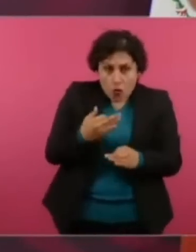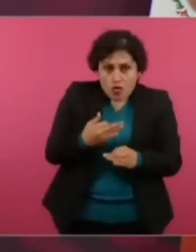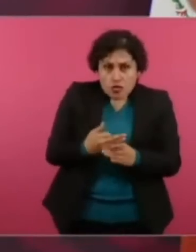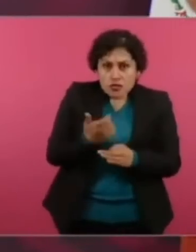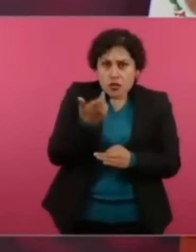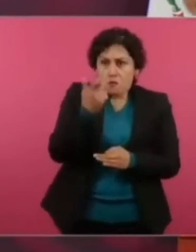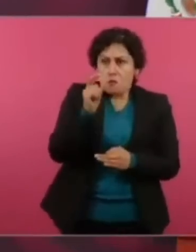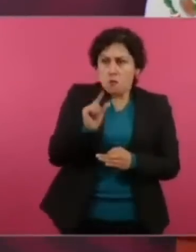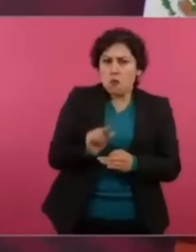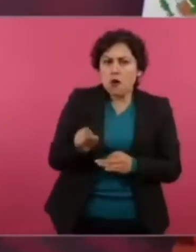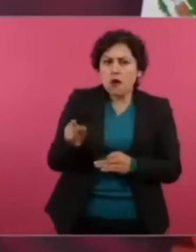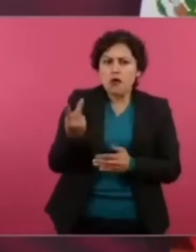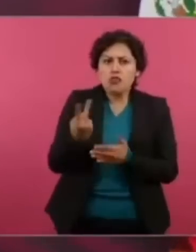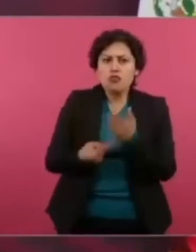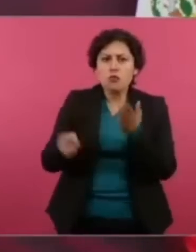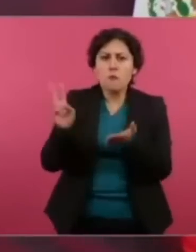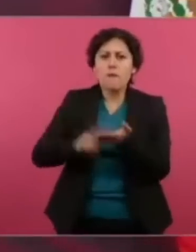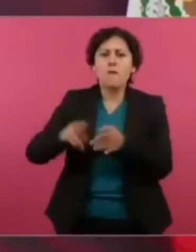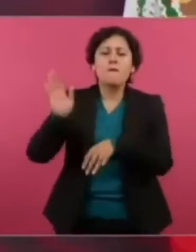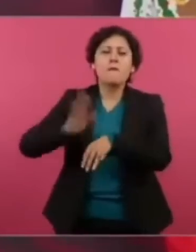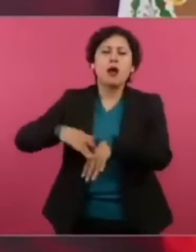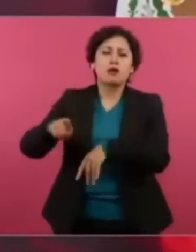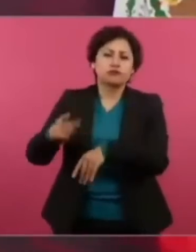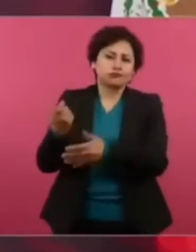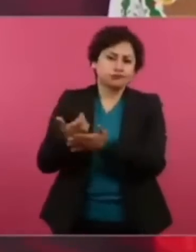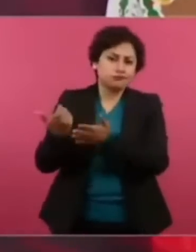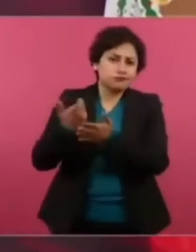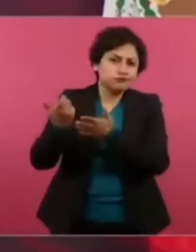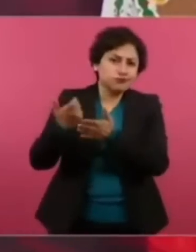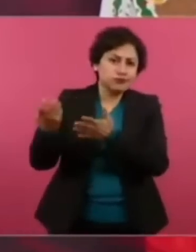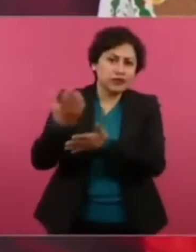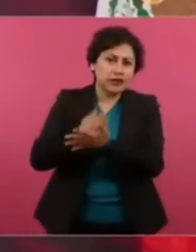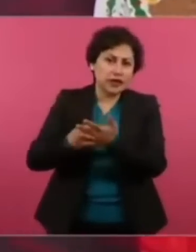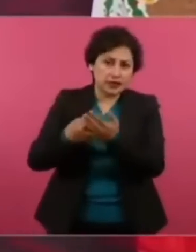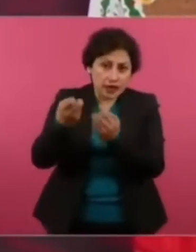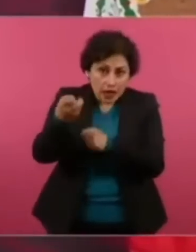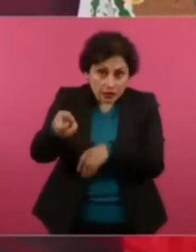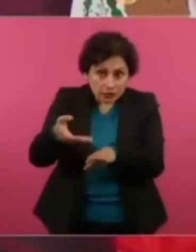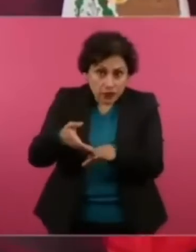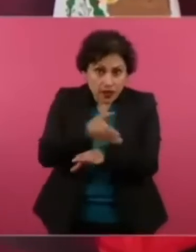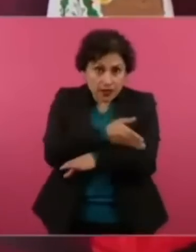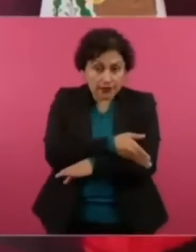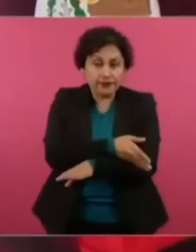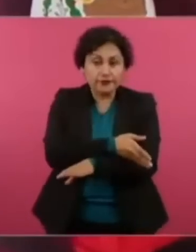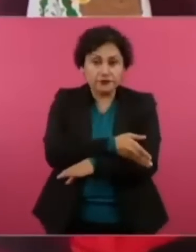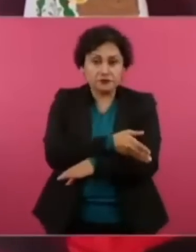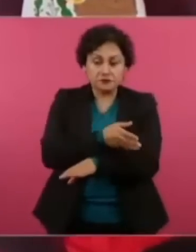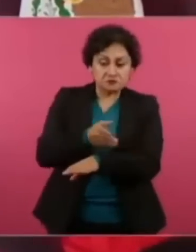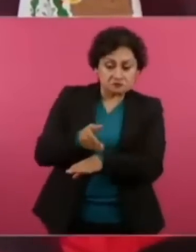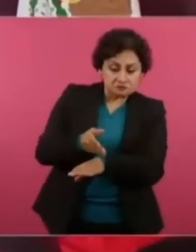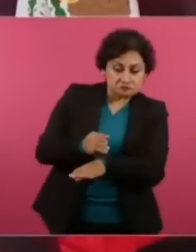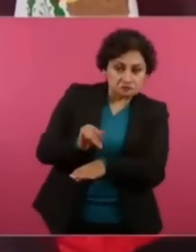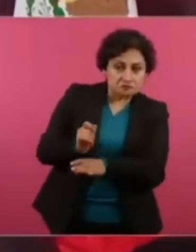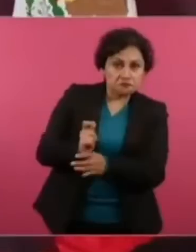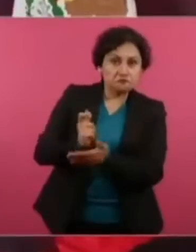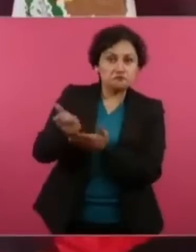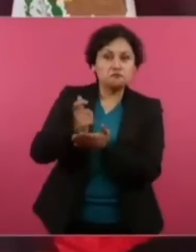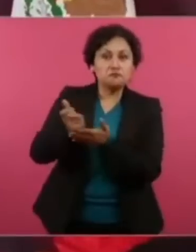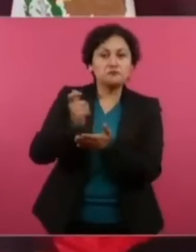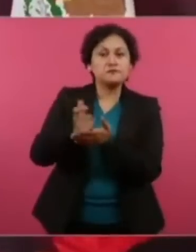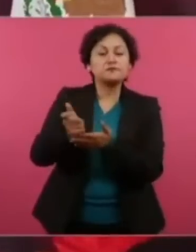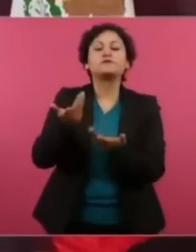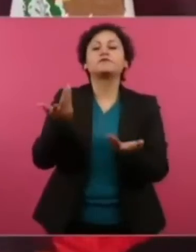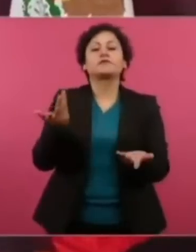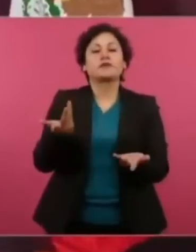Y esto en el aparato gubernamental y en empresas paraestatales